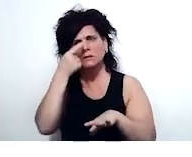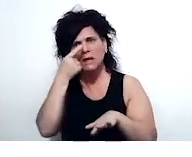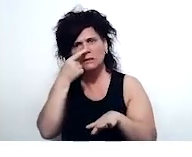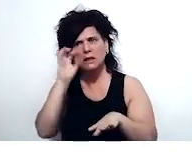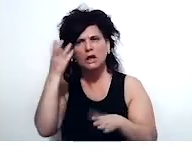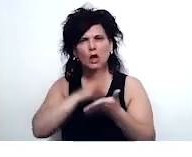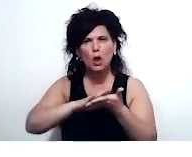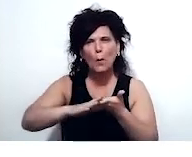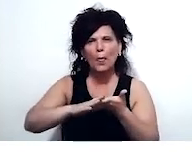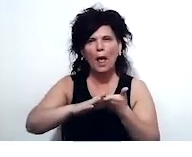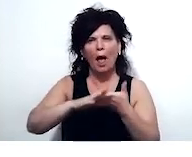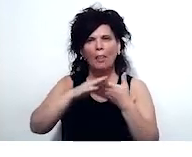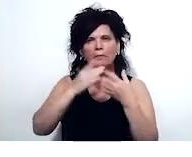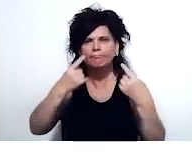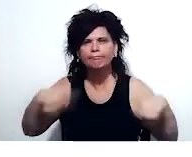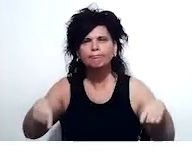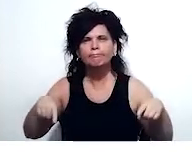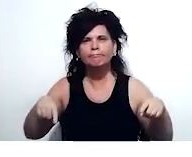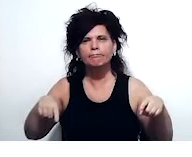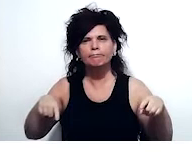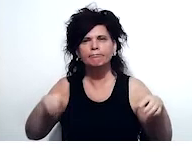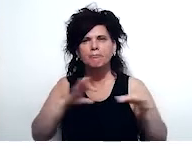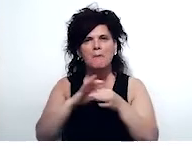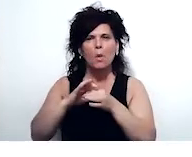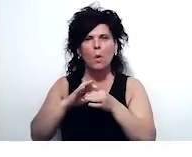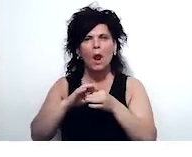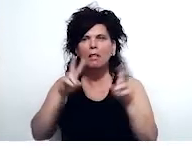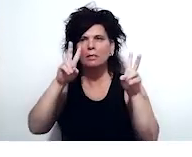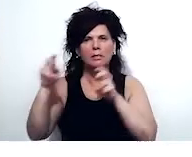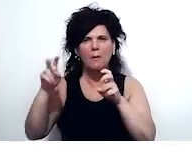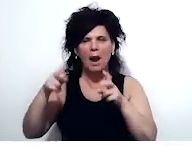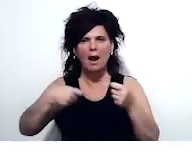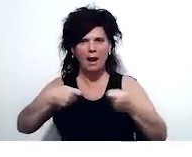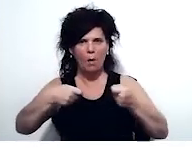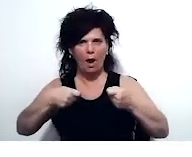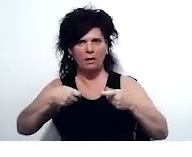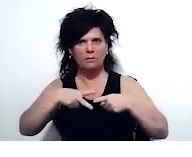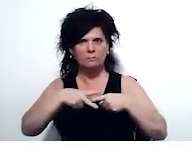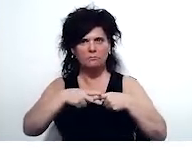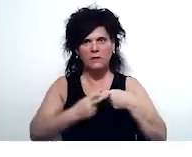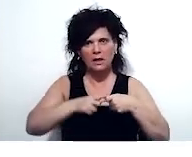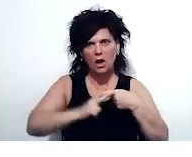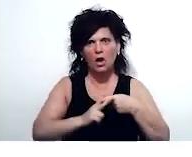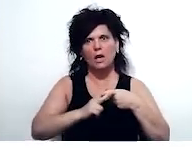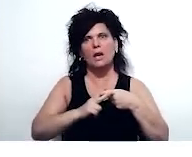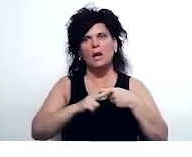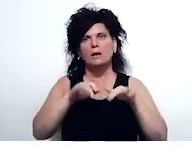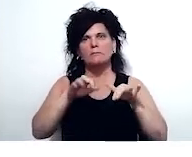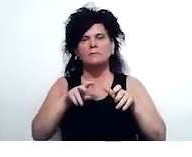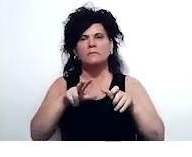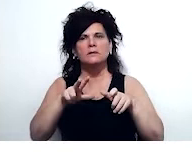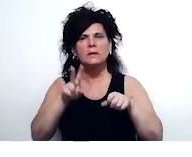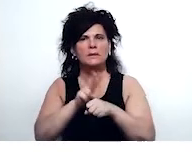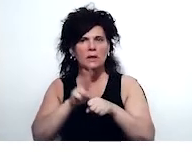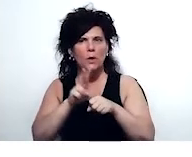ver si hay novedades sobre temas de novedades regulatorias en cuanto a tecnología, a ciberseguridad,